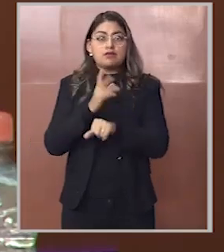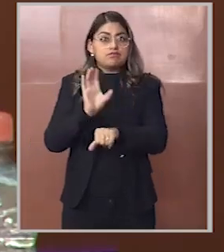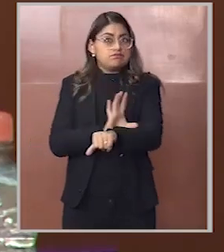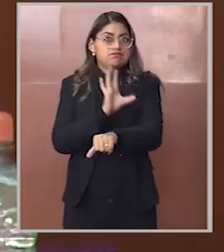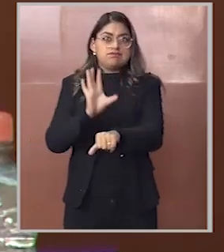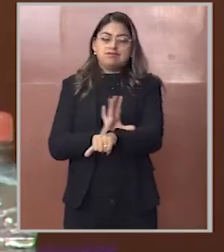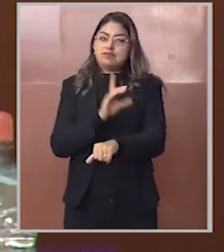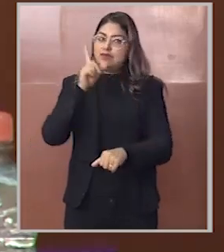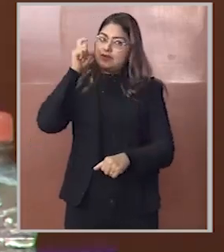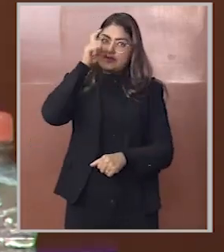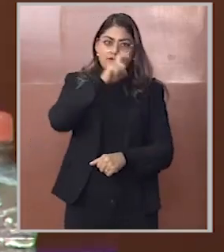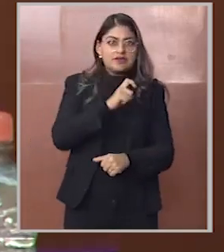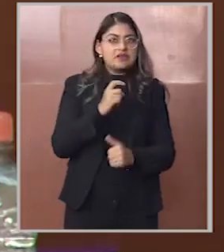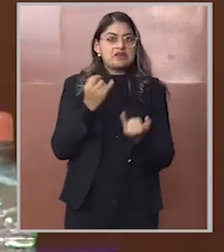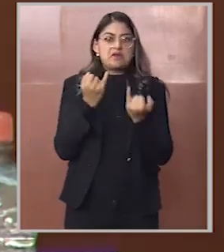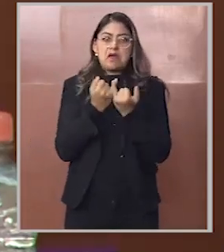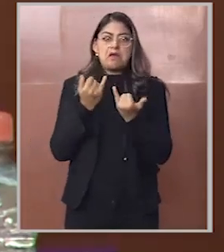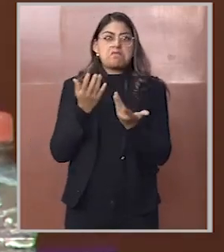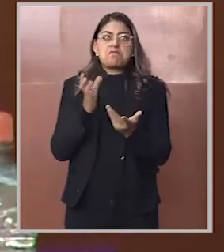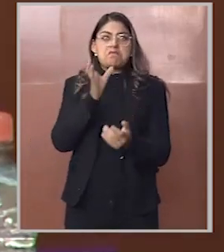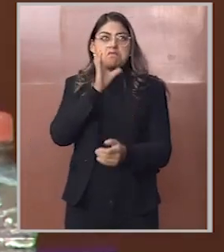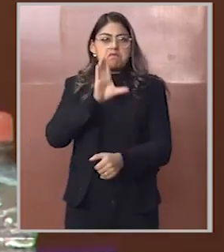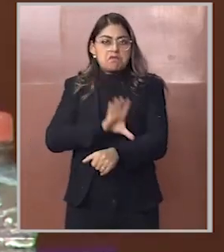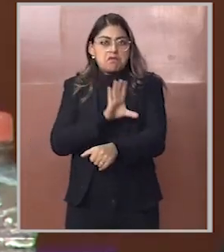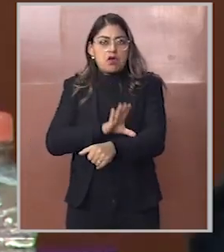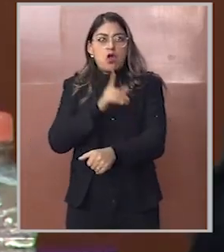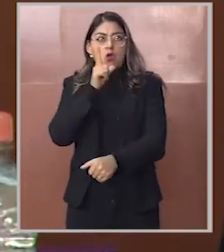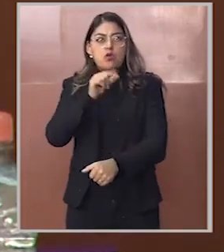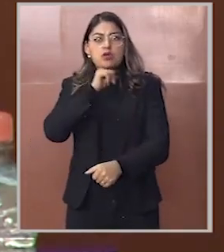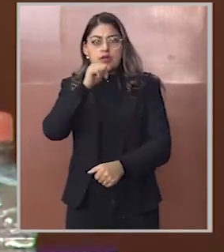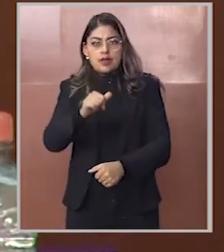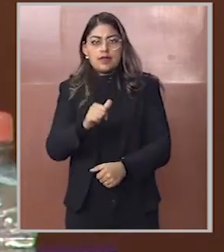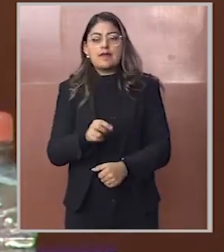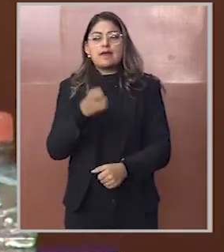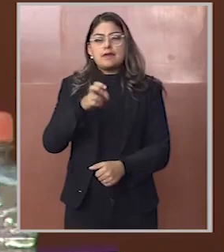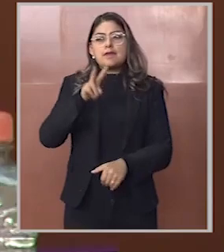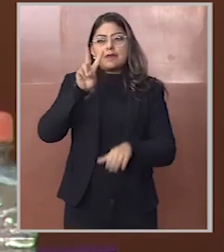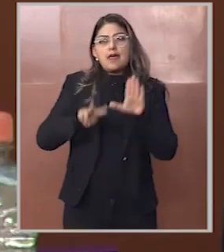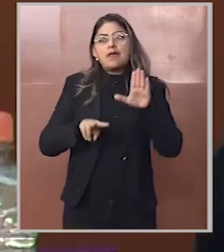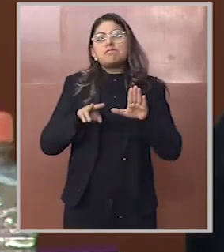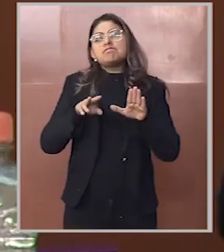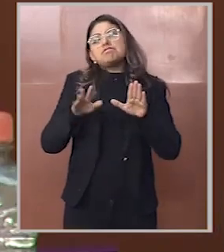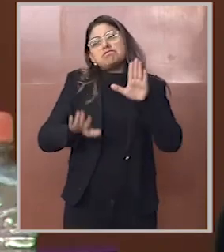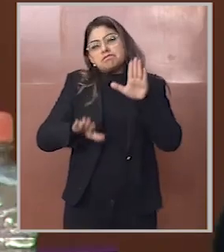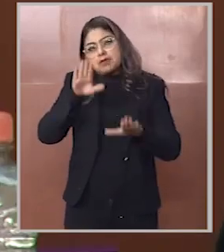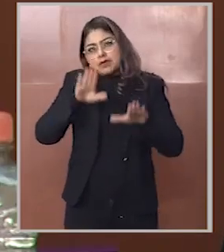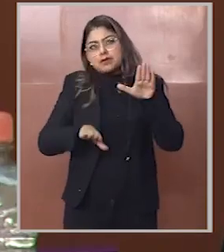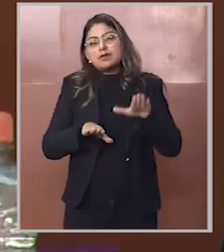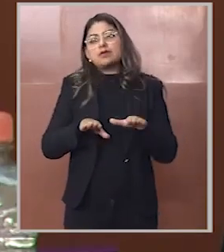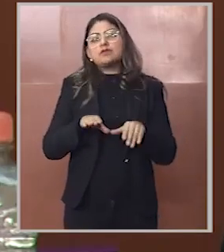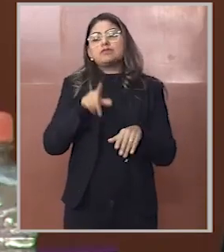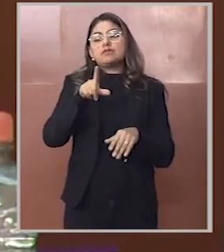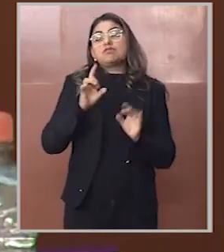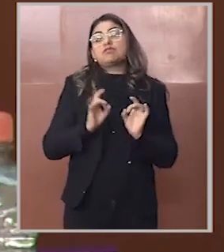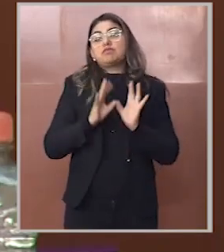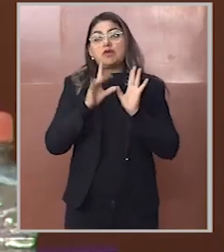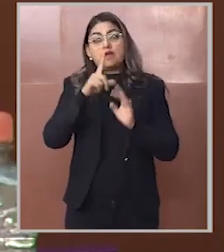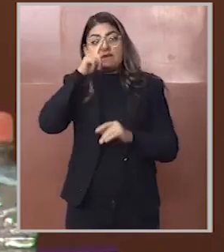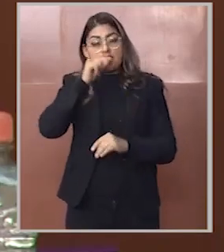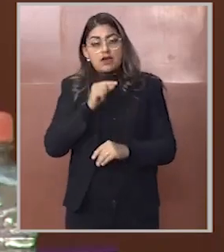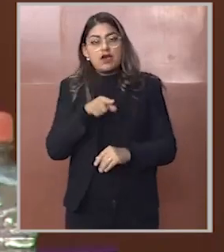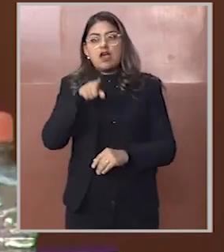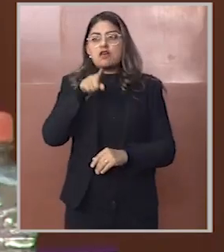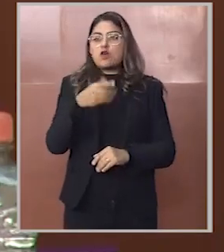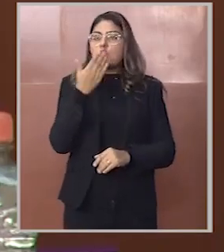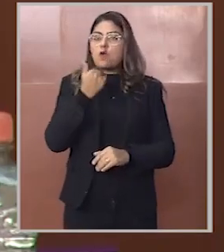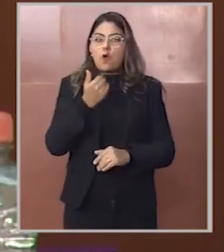Y sí hubo en varios en varias ocasiones que no tuvimos la el sistema de de servicio de